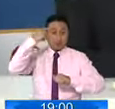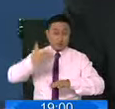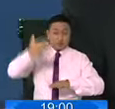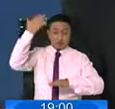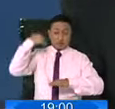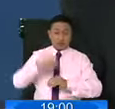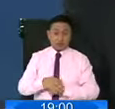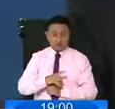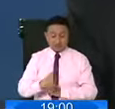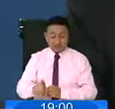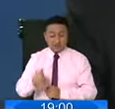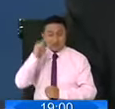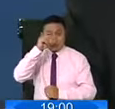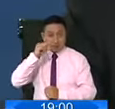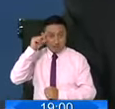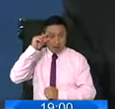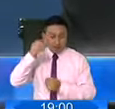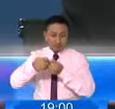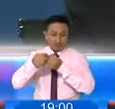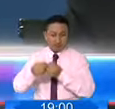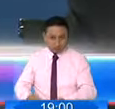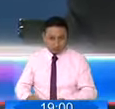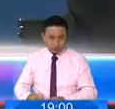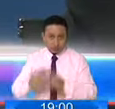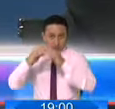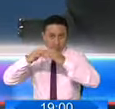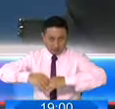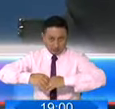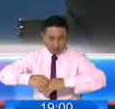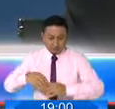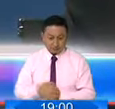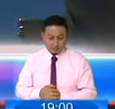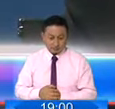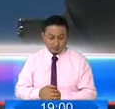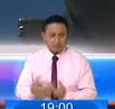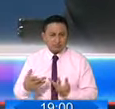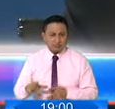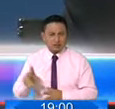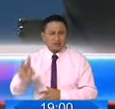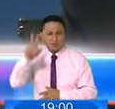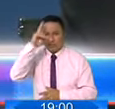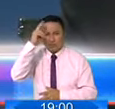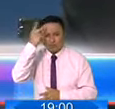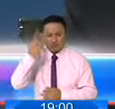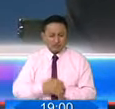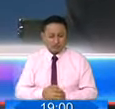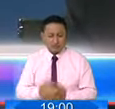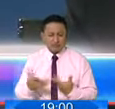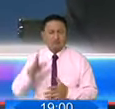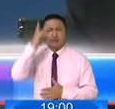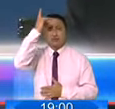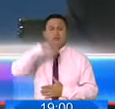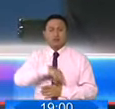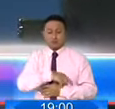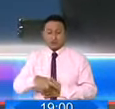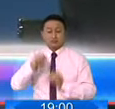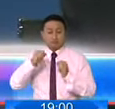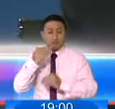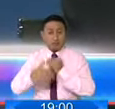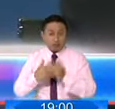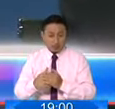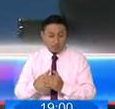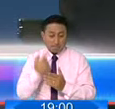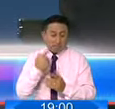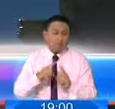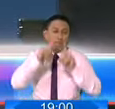Gama. También tuvimos una manipulación de los contenidos editoriales. Es una decisión que también tiene un costo. Quisiera